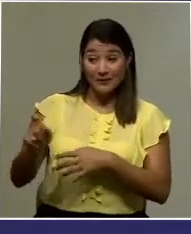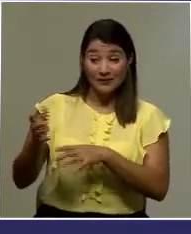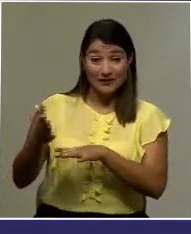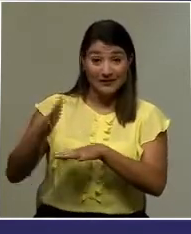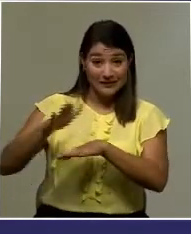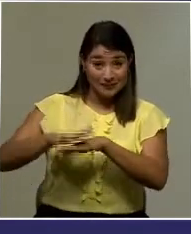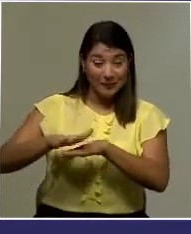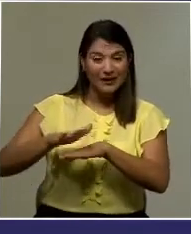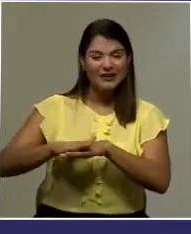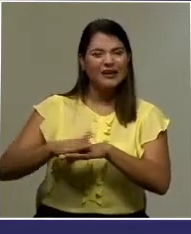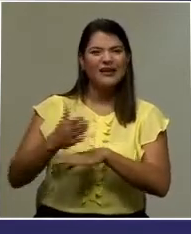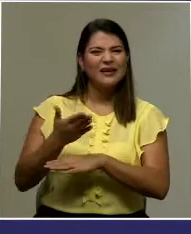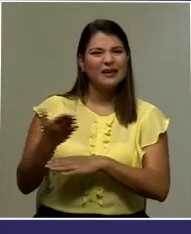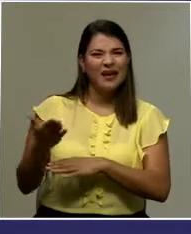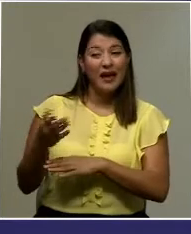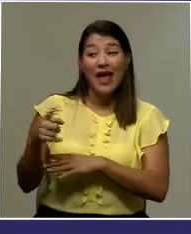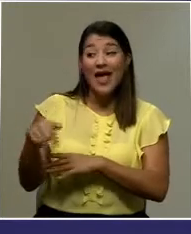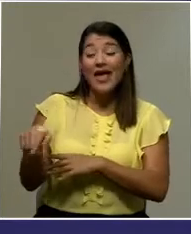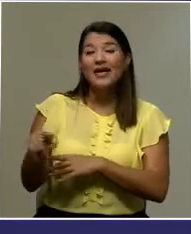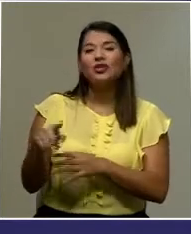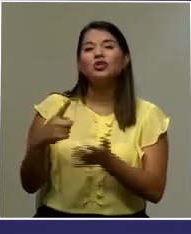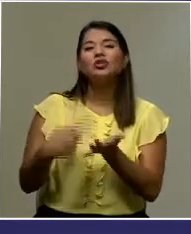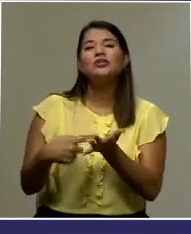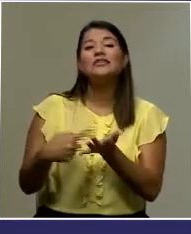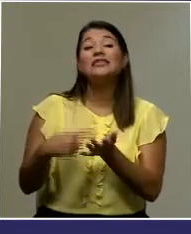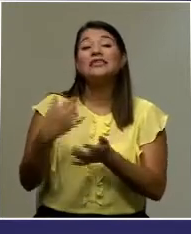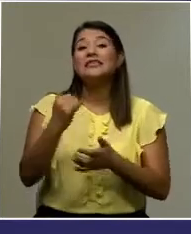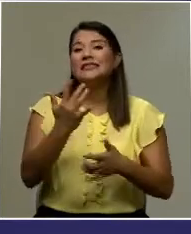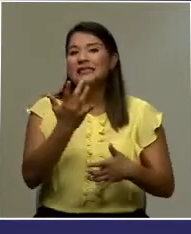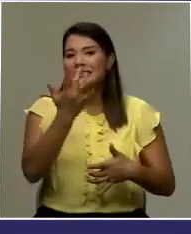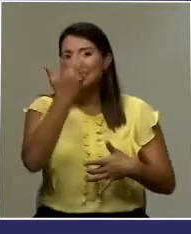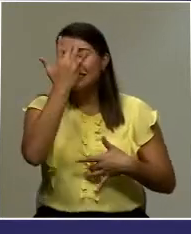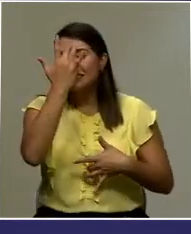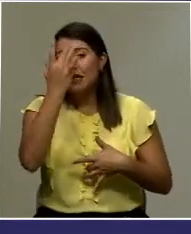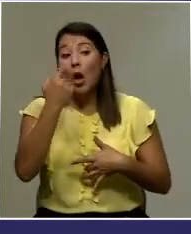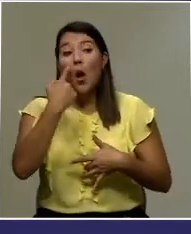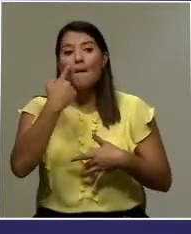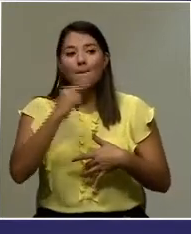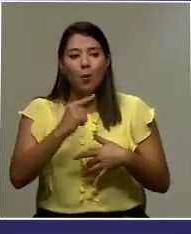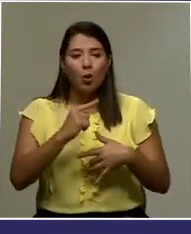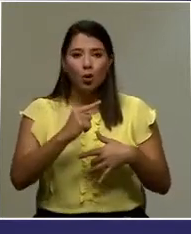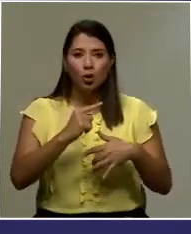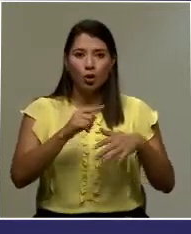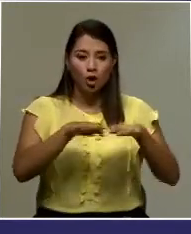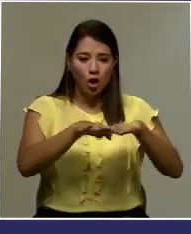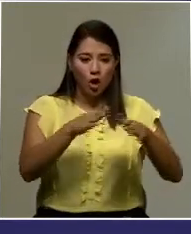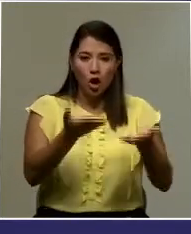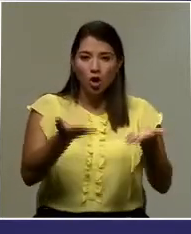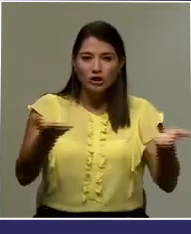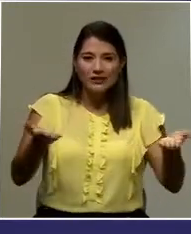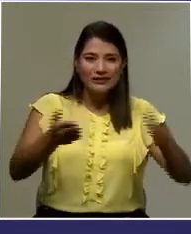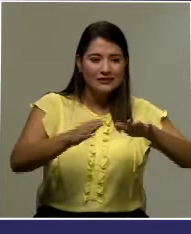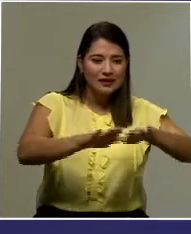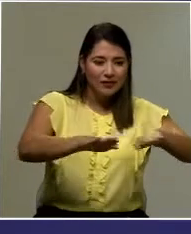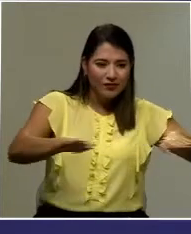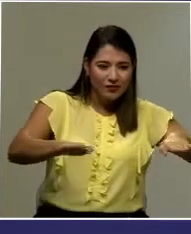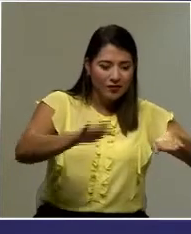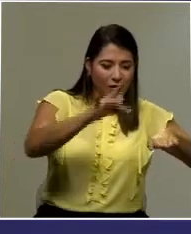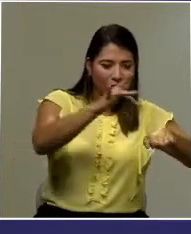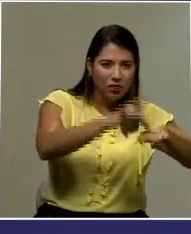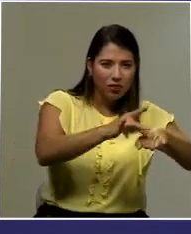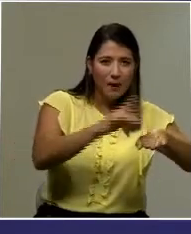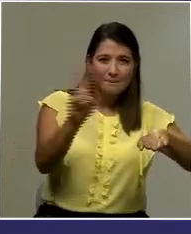enfermedades era si el contagio se daba a través de superficies o si se podía contagiar o no